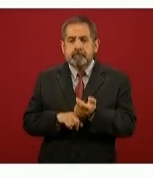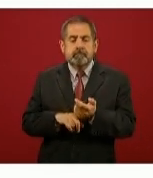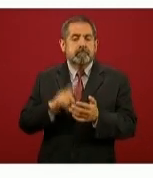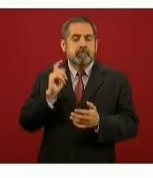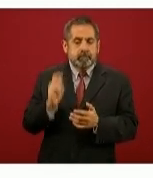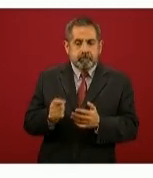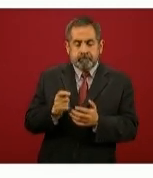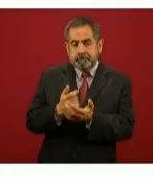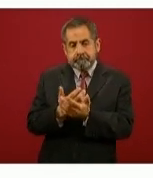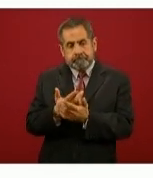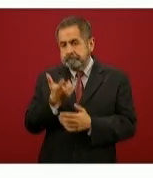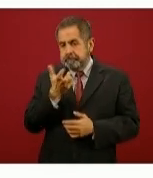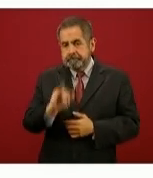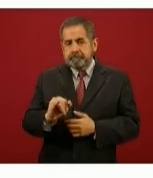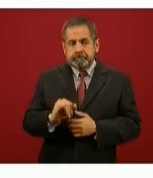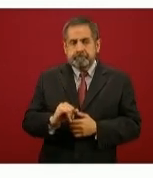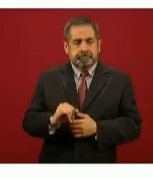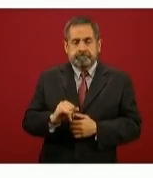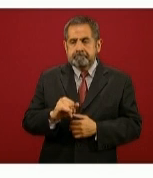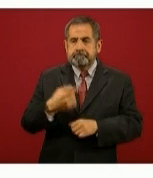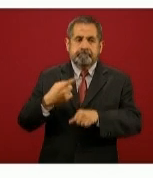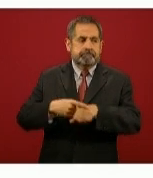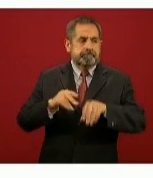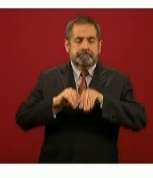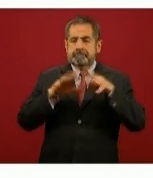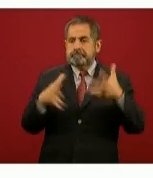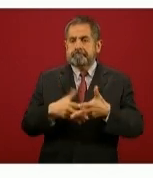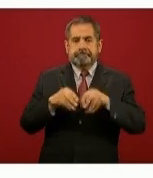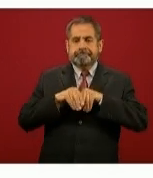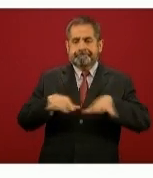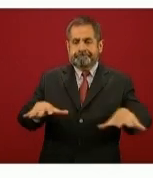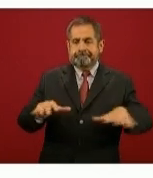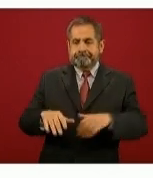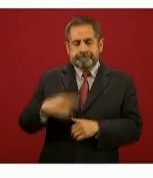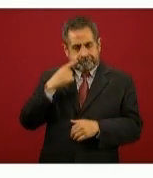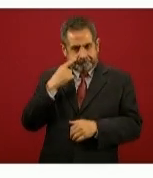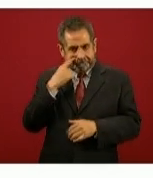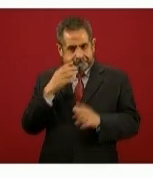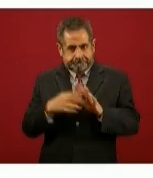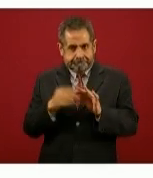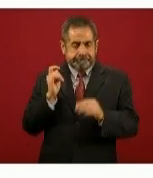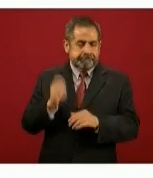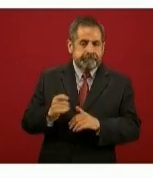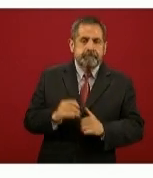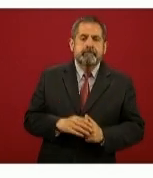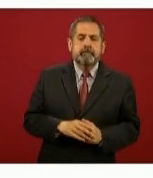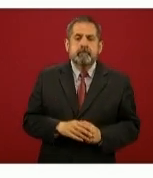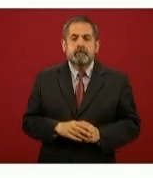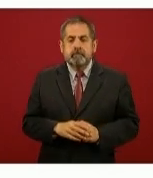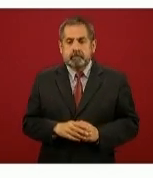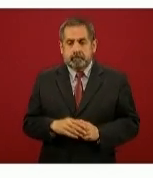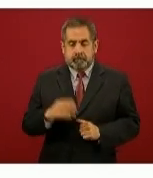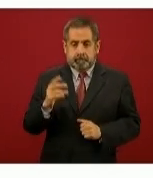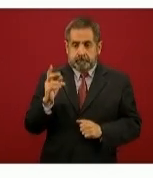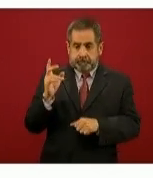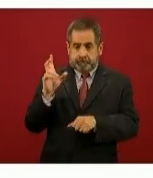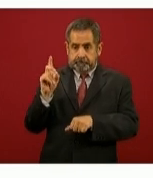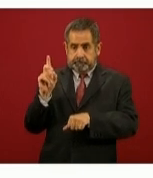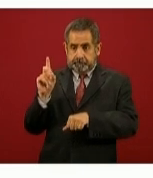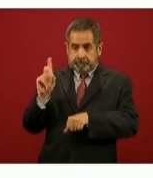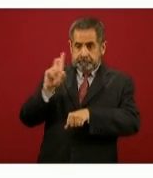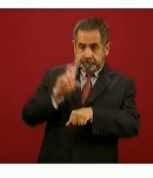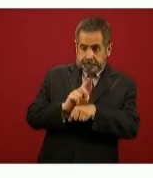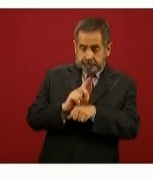puede esperar de una epidemia de rápida propagación. Es decir, durante un periodo que aproximadamente es de 30 días